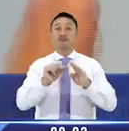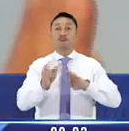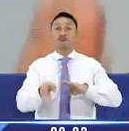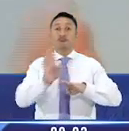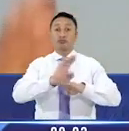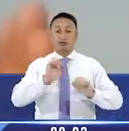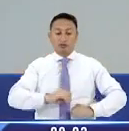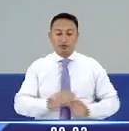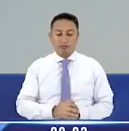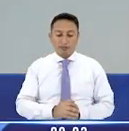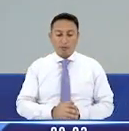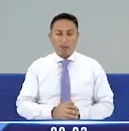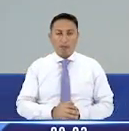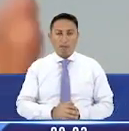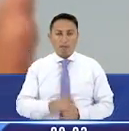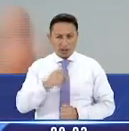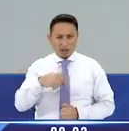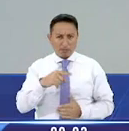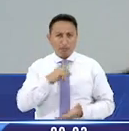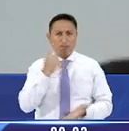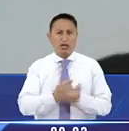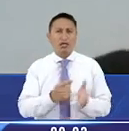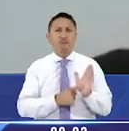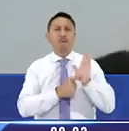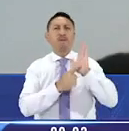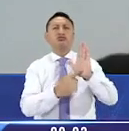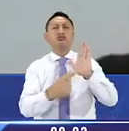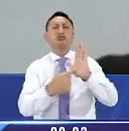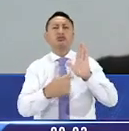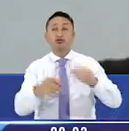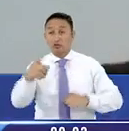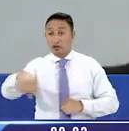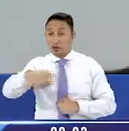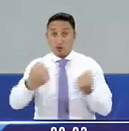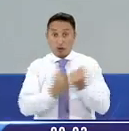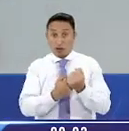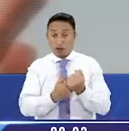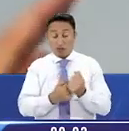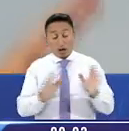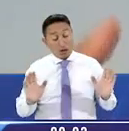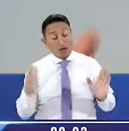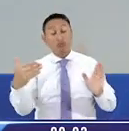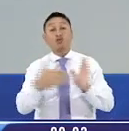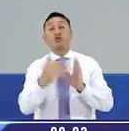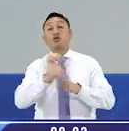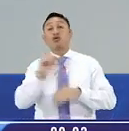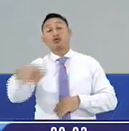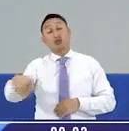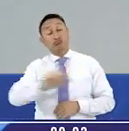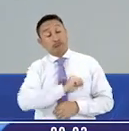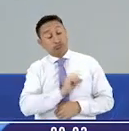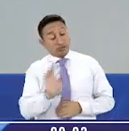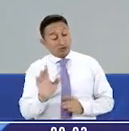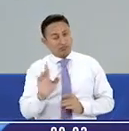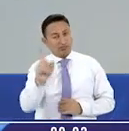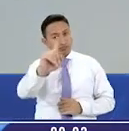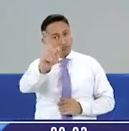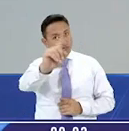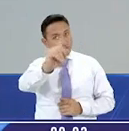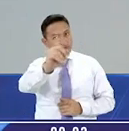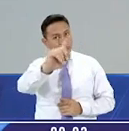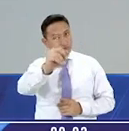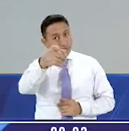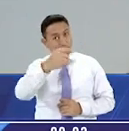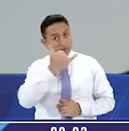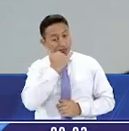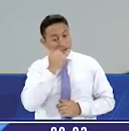hacer política con la verdad en la mano y no ponernos a que el que no apoya el IVA es el malo y es delincuente. No,